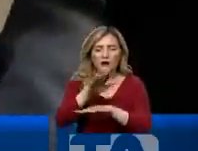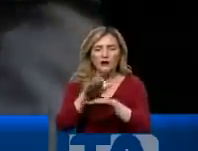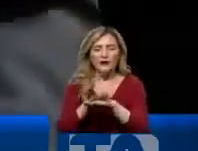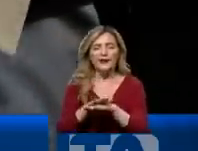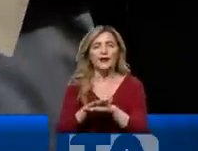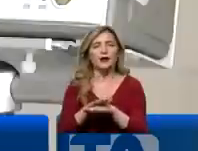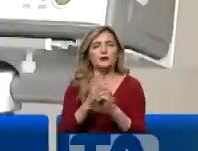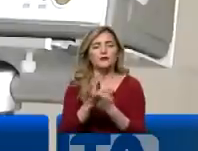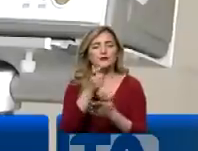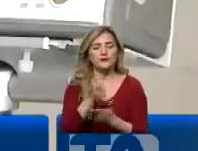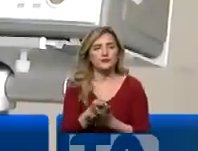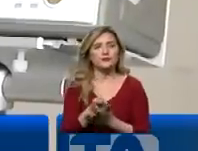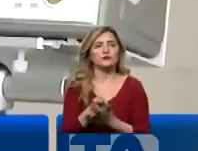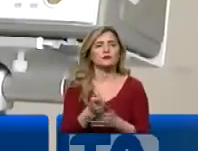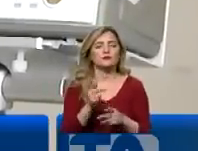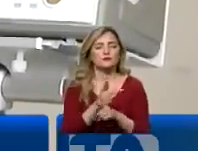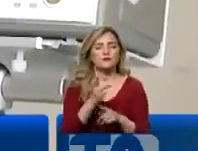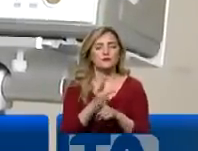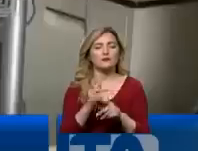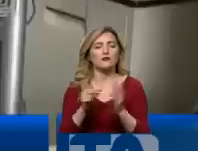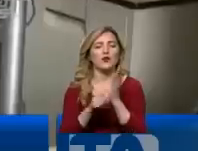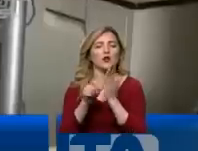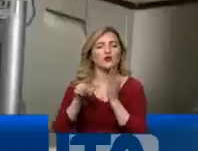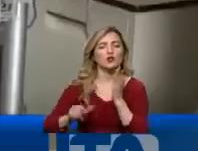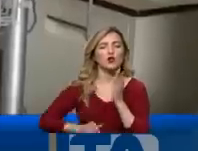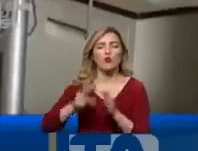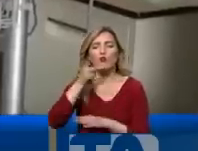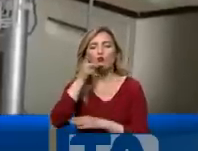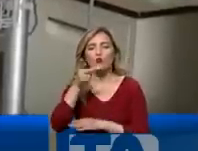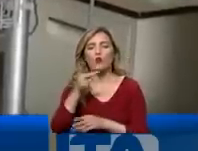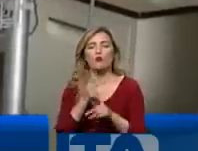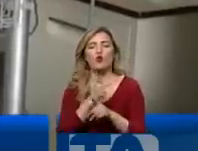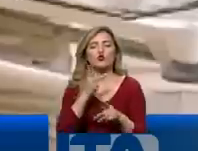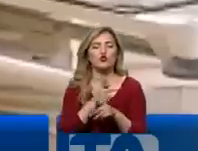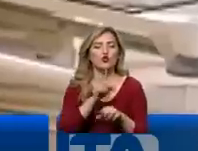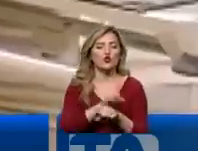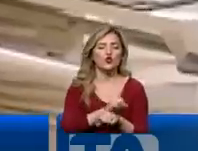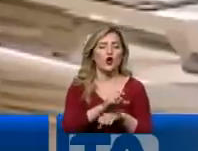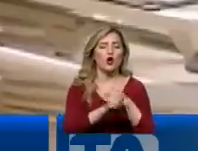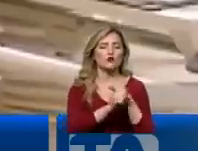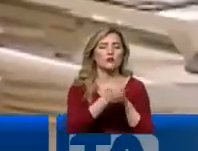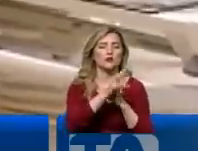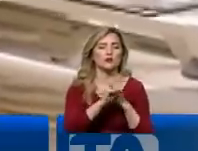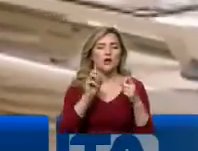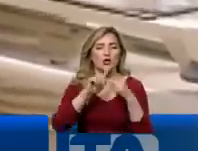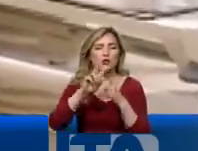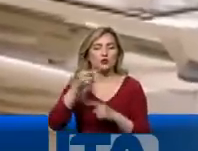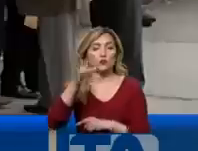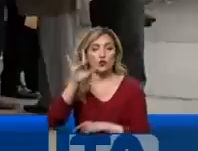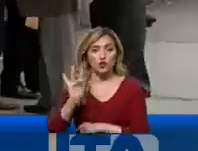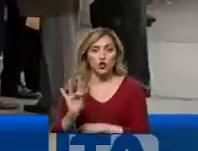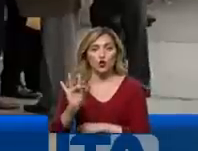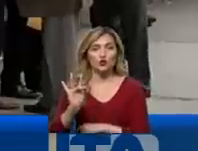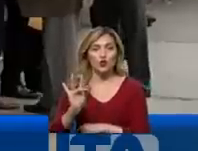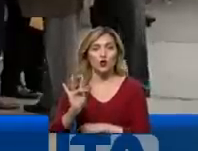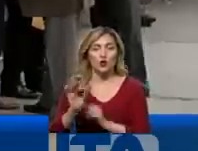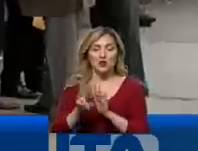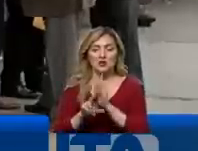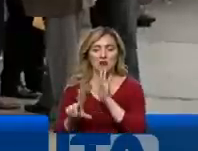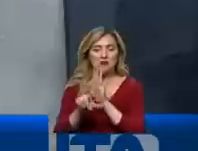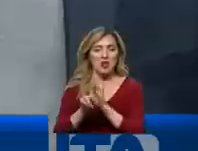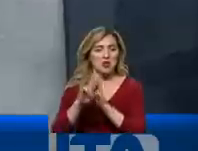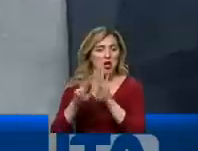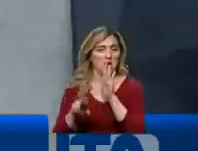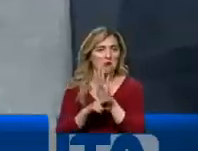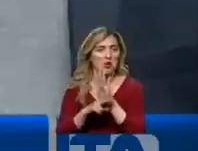a la adquisición por parte de la Red Pública de Salud de insumos médicos entre 2016 a 2018 sin cumplir con el